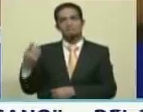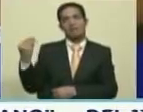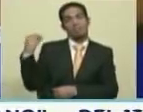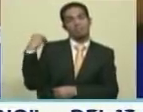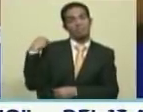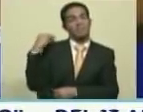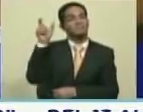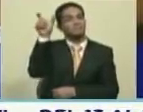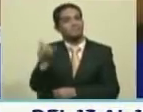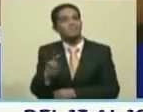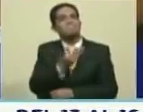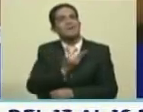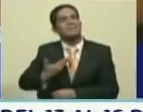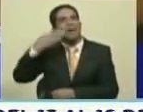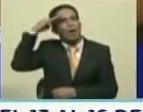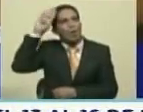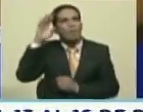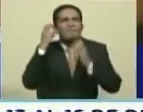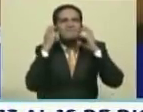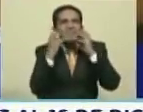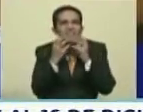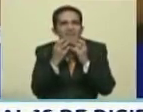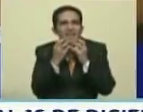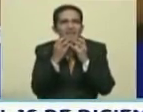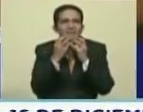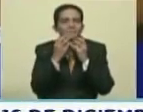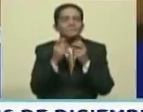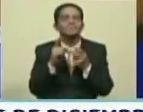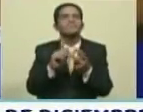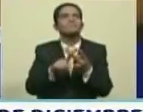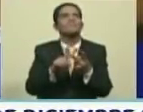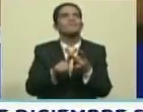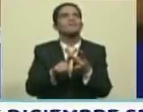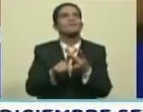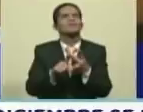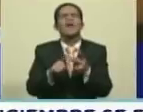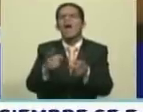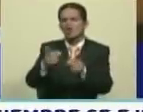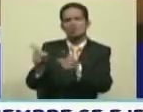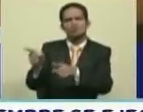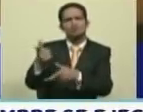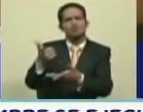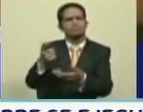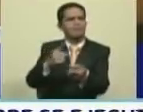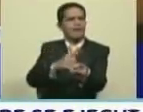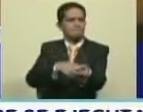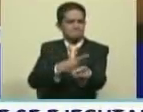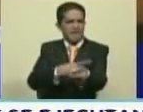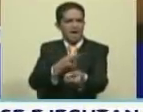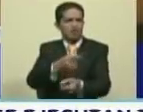preguntaba a algunos ministros, algunos hermanos cubanos están por acá,